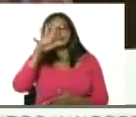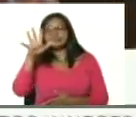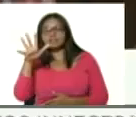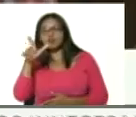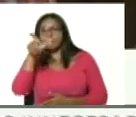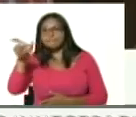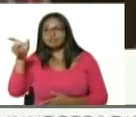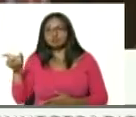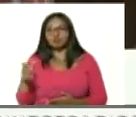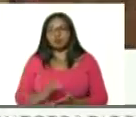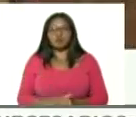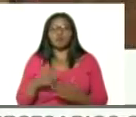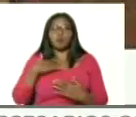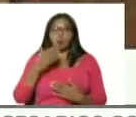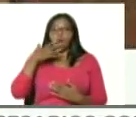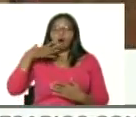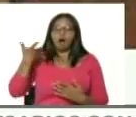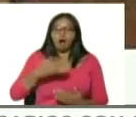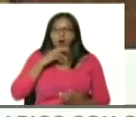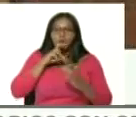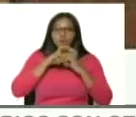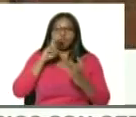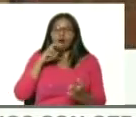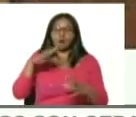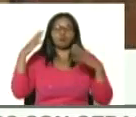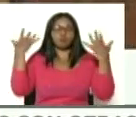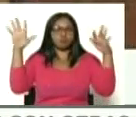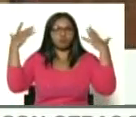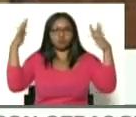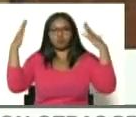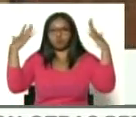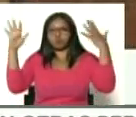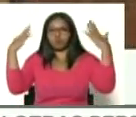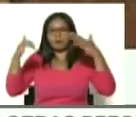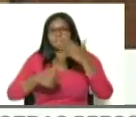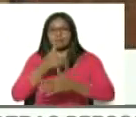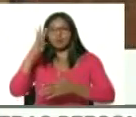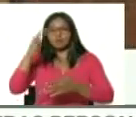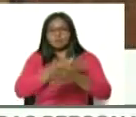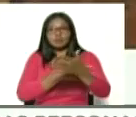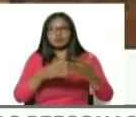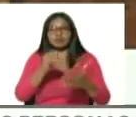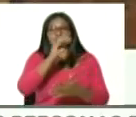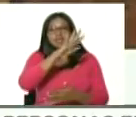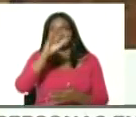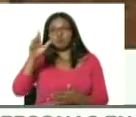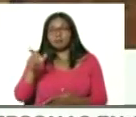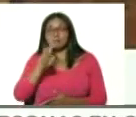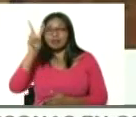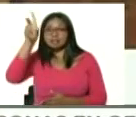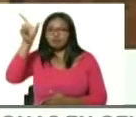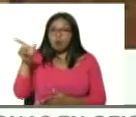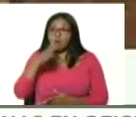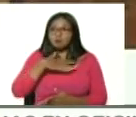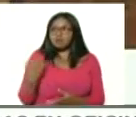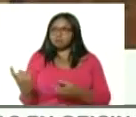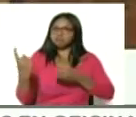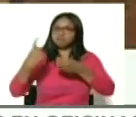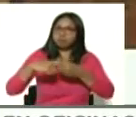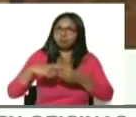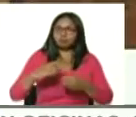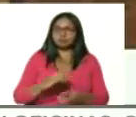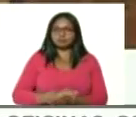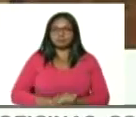4.653.345 personas. Vamos a un aplauso pues desde allá. Más de 4.500.000 venezolanos y venezolanas